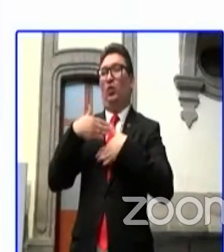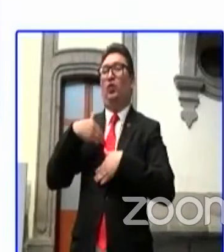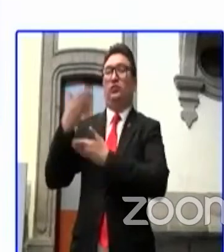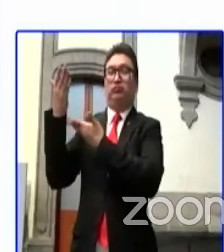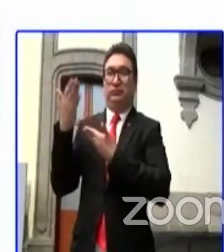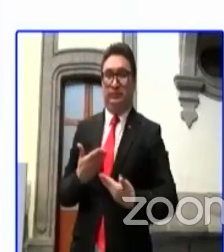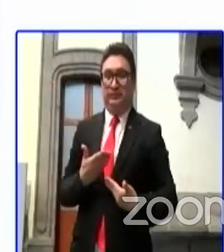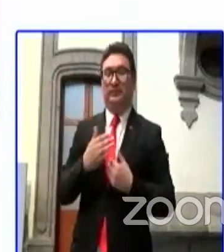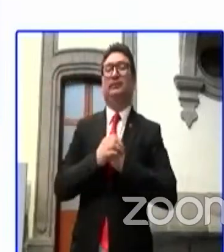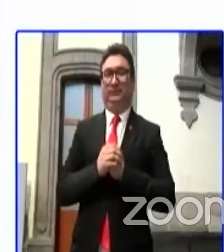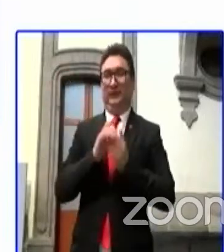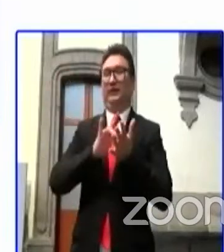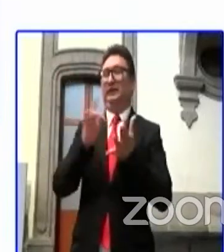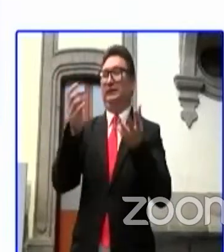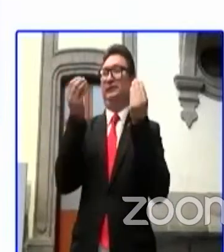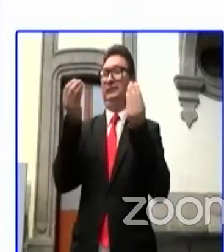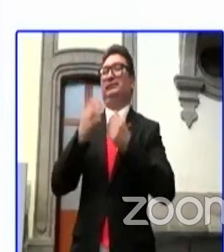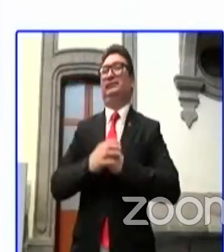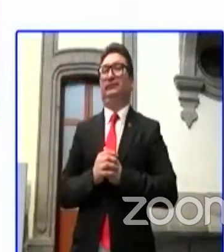aquí. Muchísimas gracias.